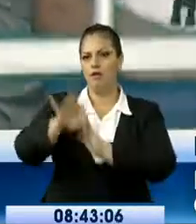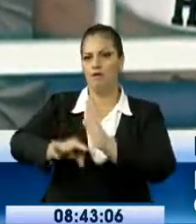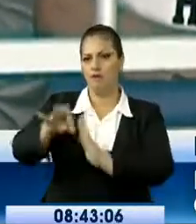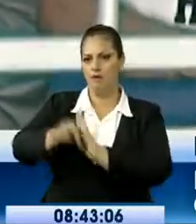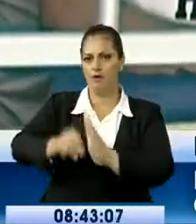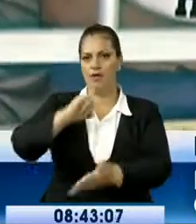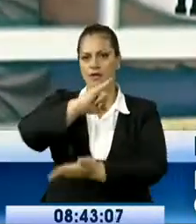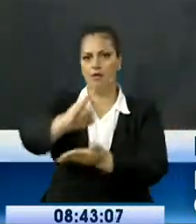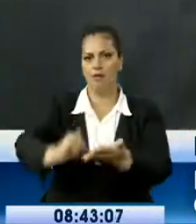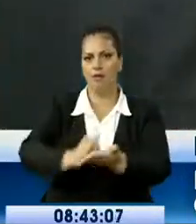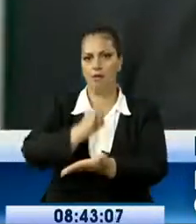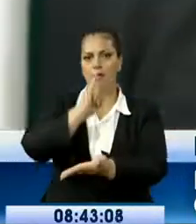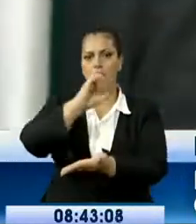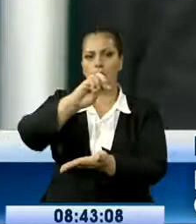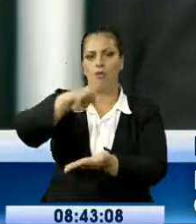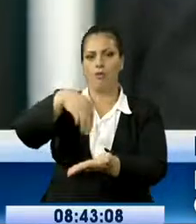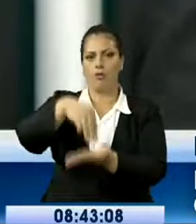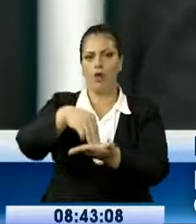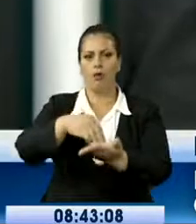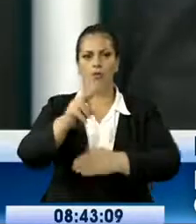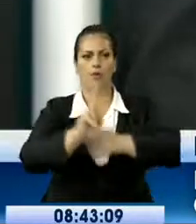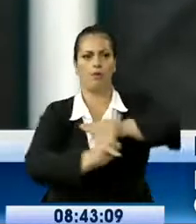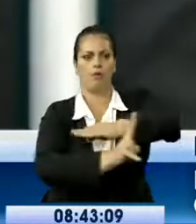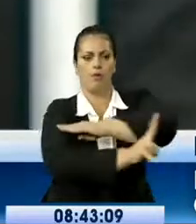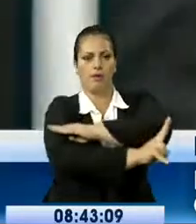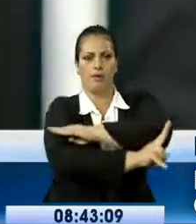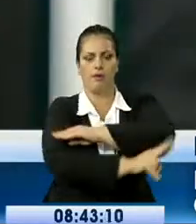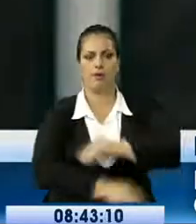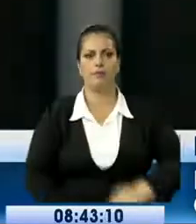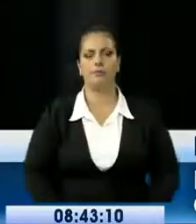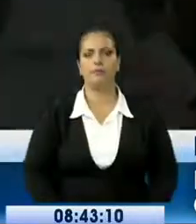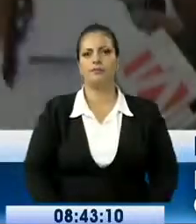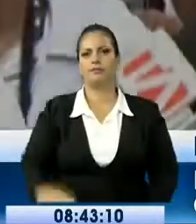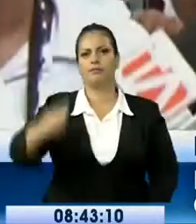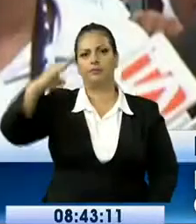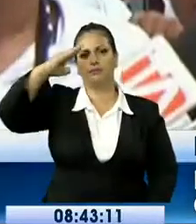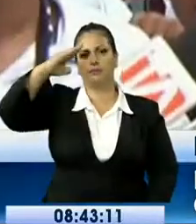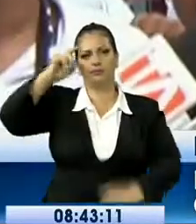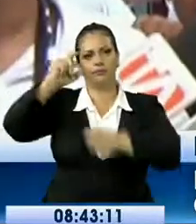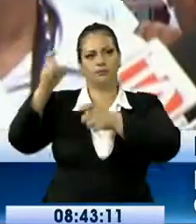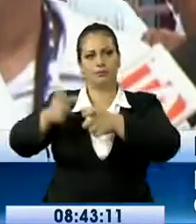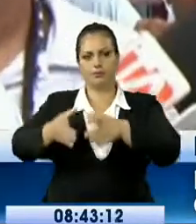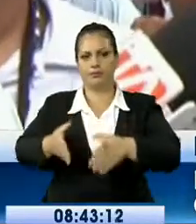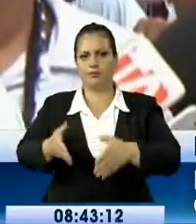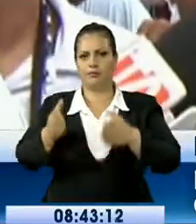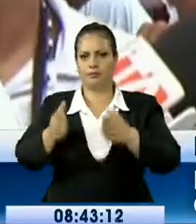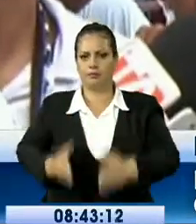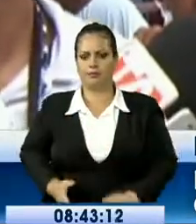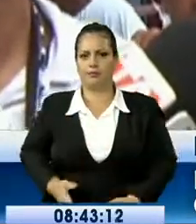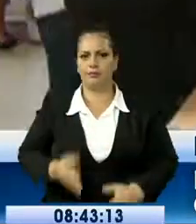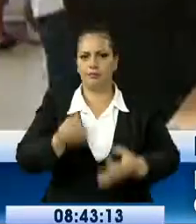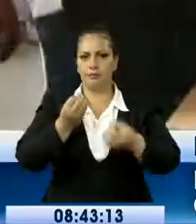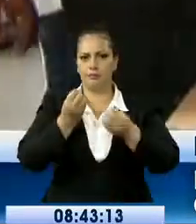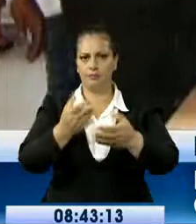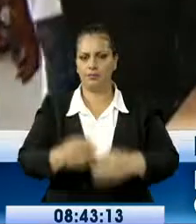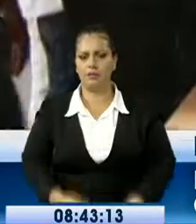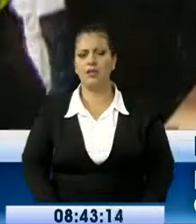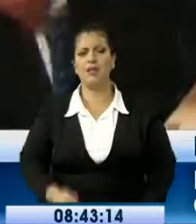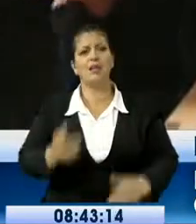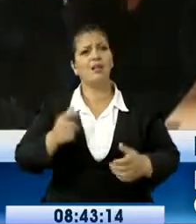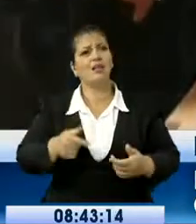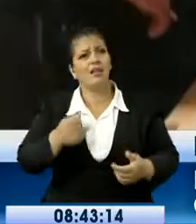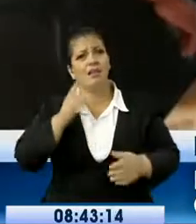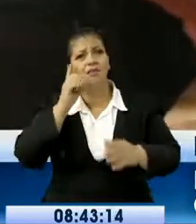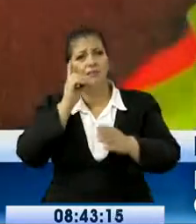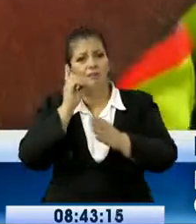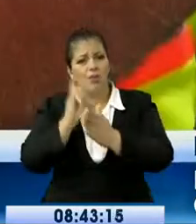Los Vergeles. El fiscal Peter Jácome explica las razones. Las denuncias que se presentan en la fiscalía reportan un gran número de